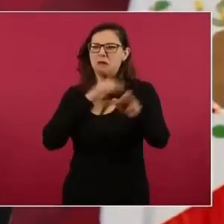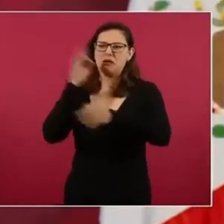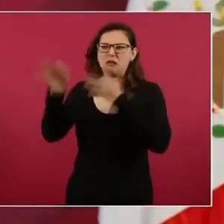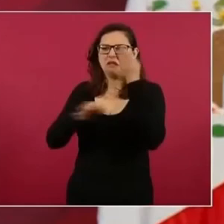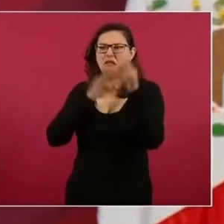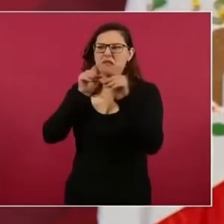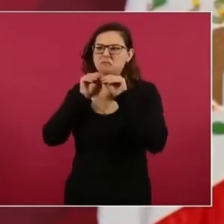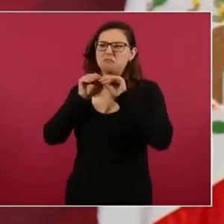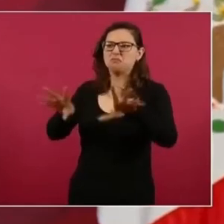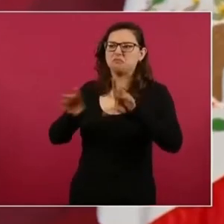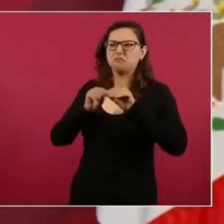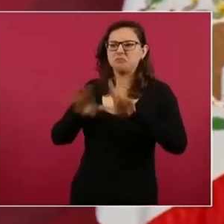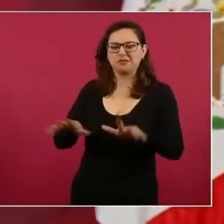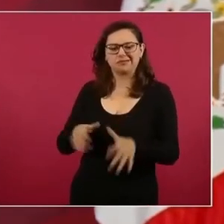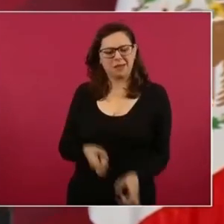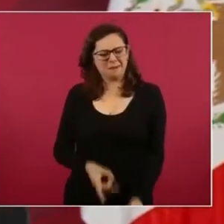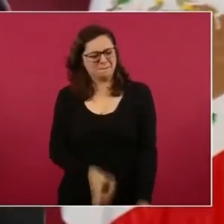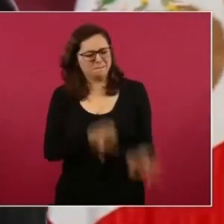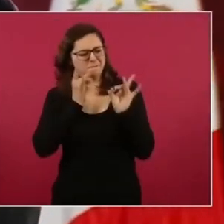es